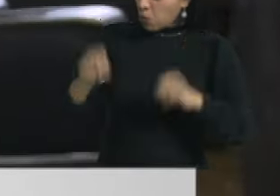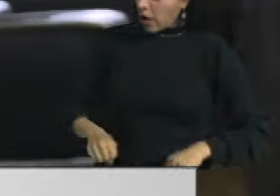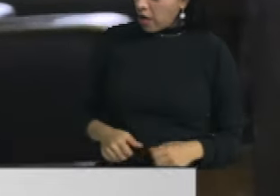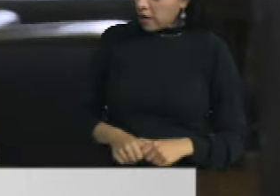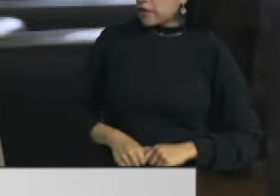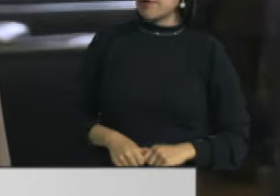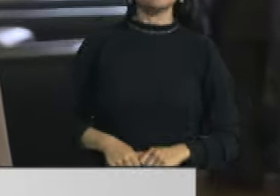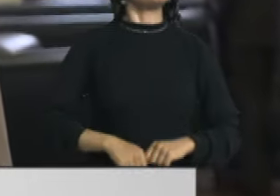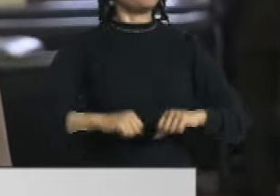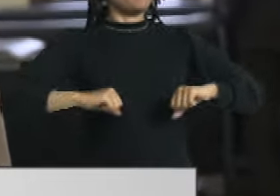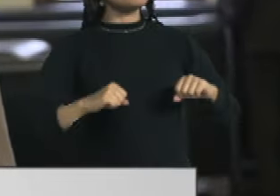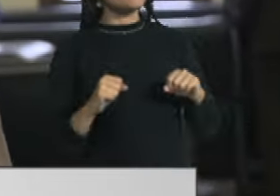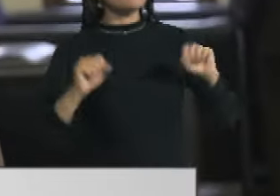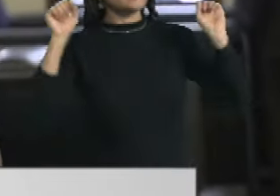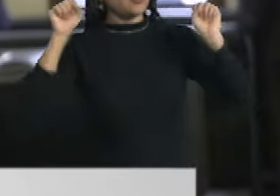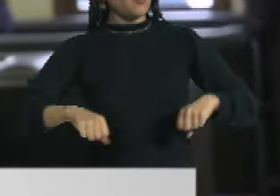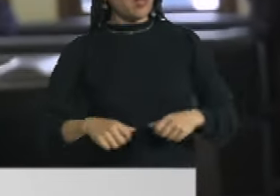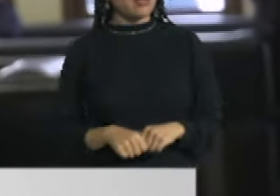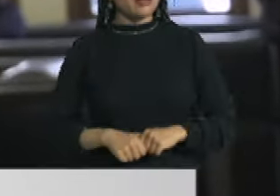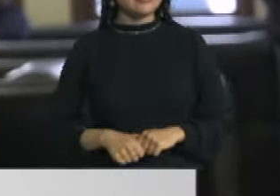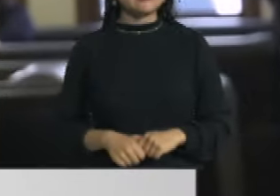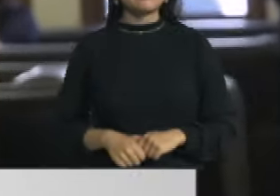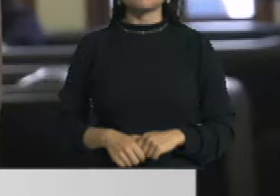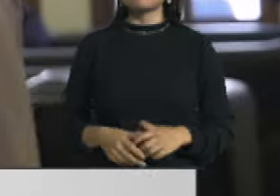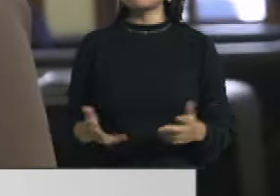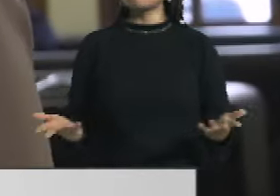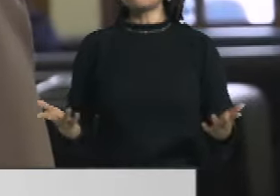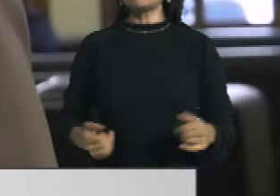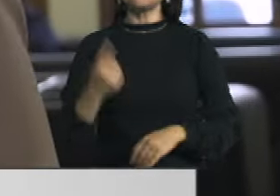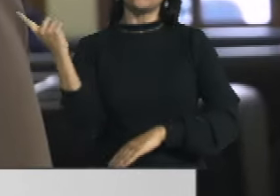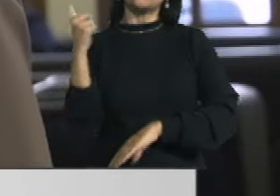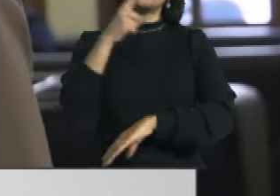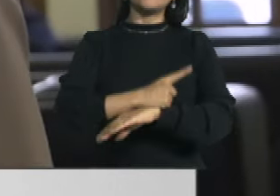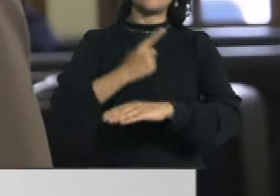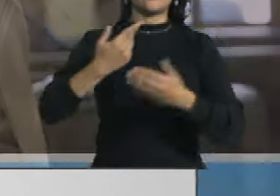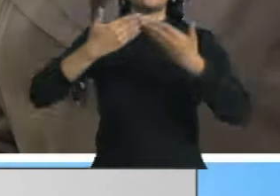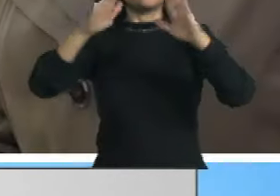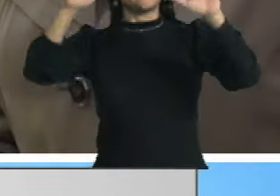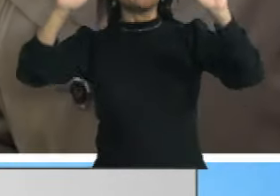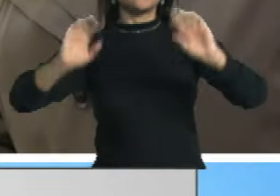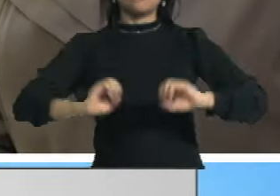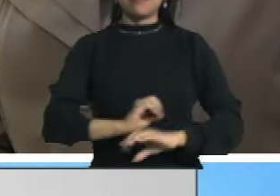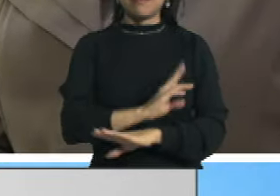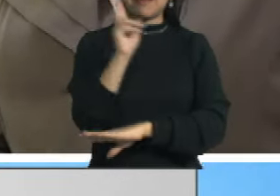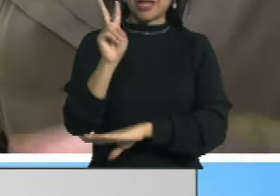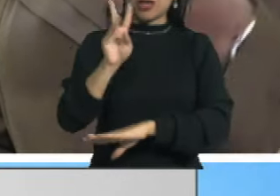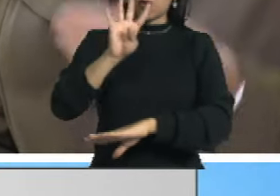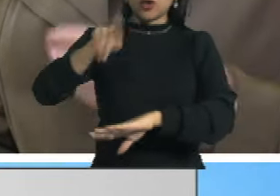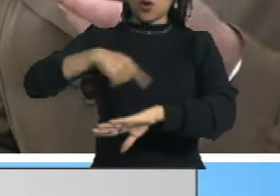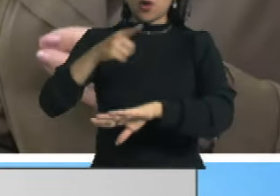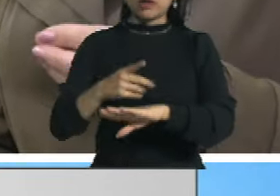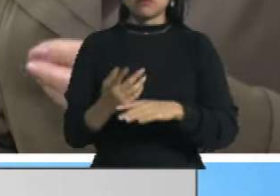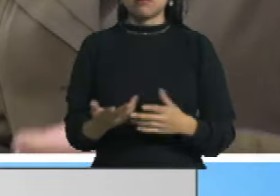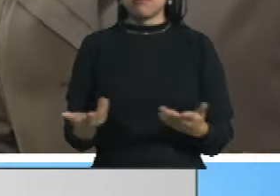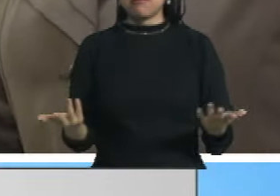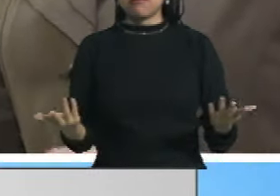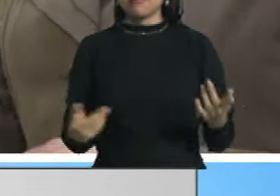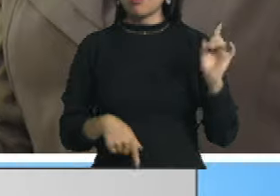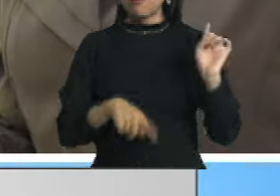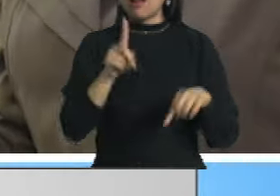está preparada, no podemos solo buscar que haya un único momento para que podamos implementar una Bogotá 24 horas. A veces se ha